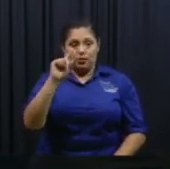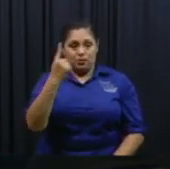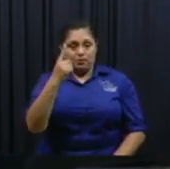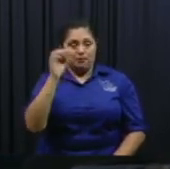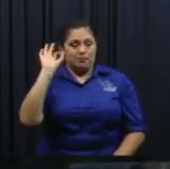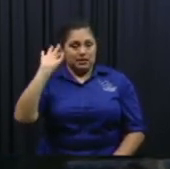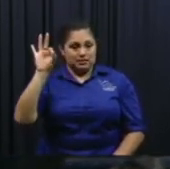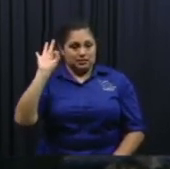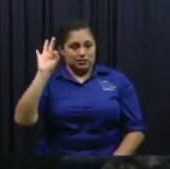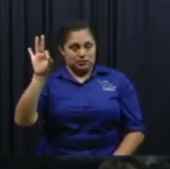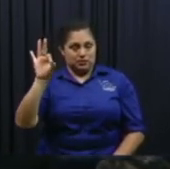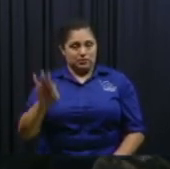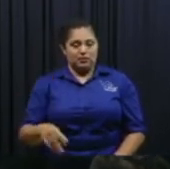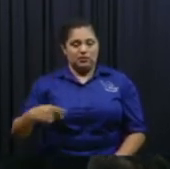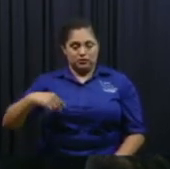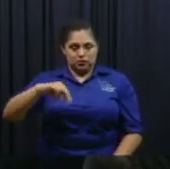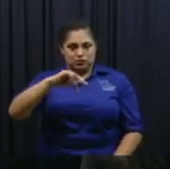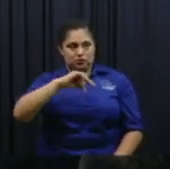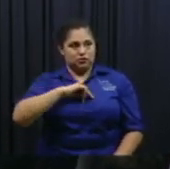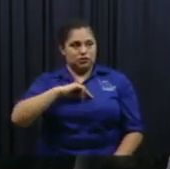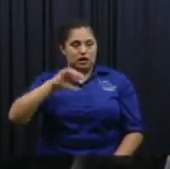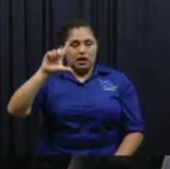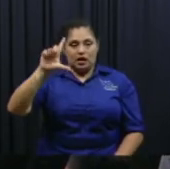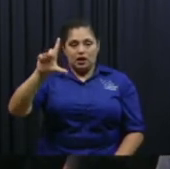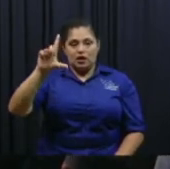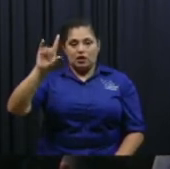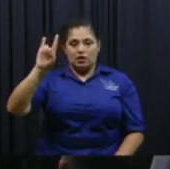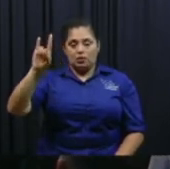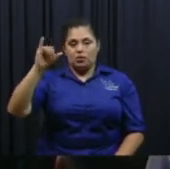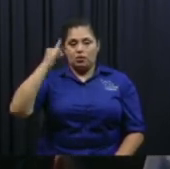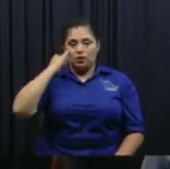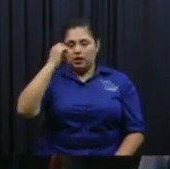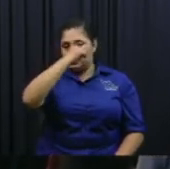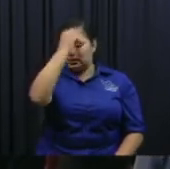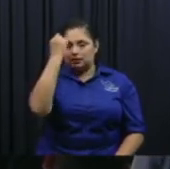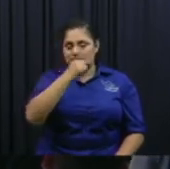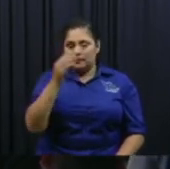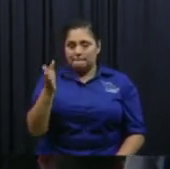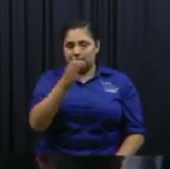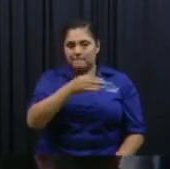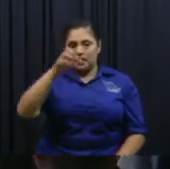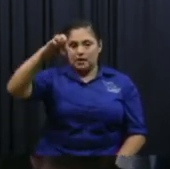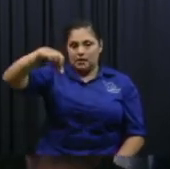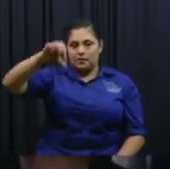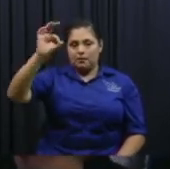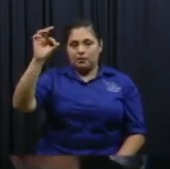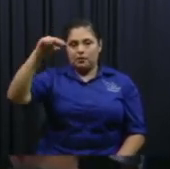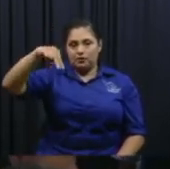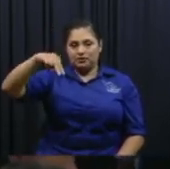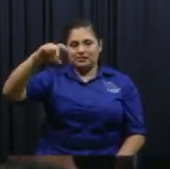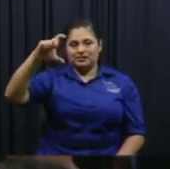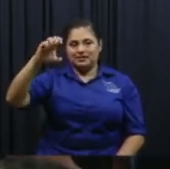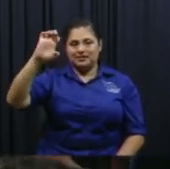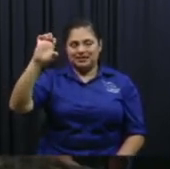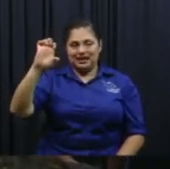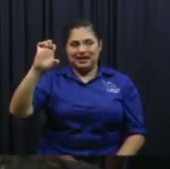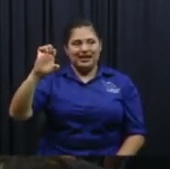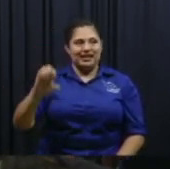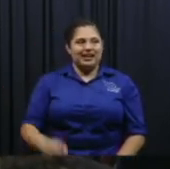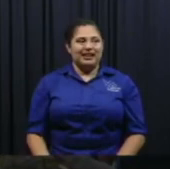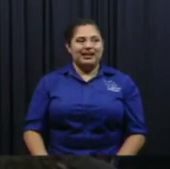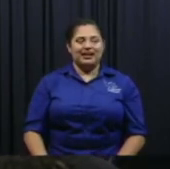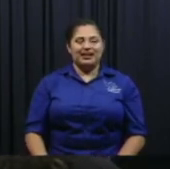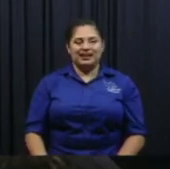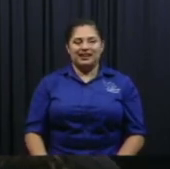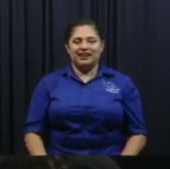pastores hermano Luis Ponce el papá sí señor diríamos verdad porque está